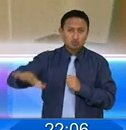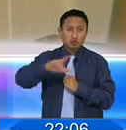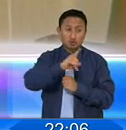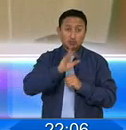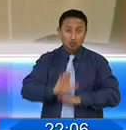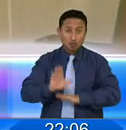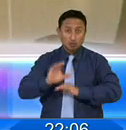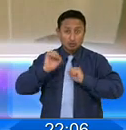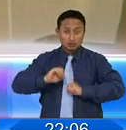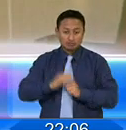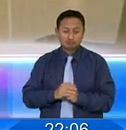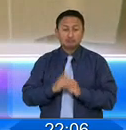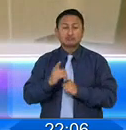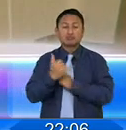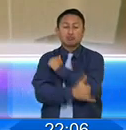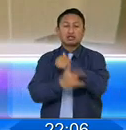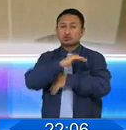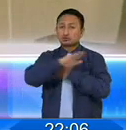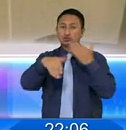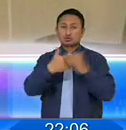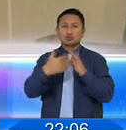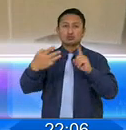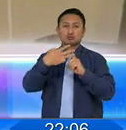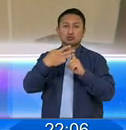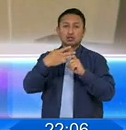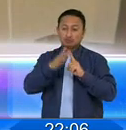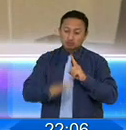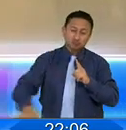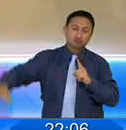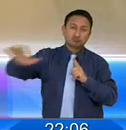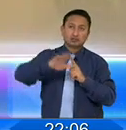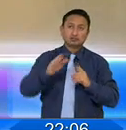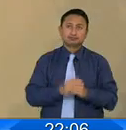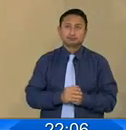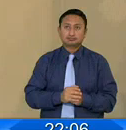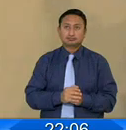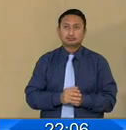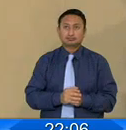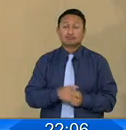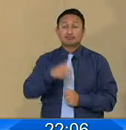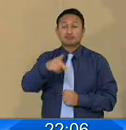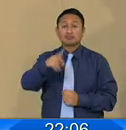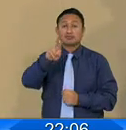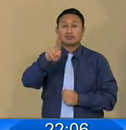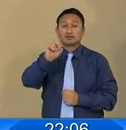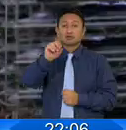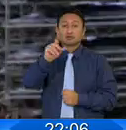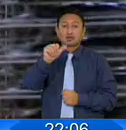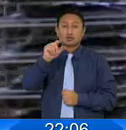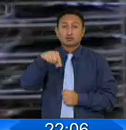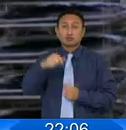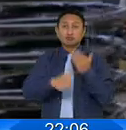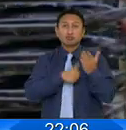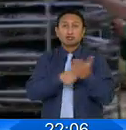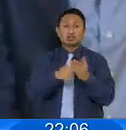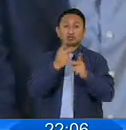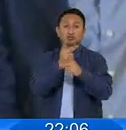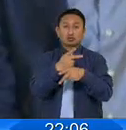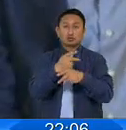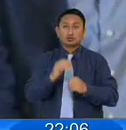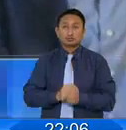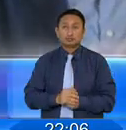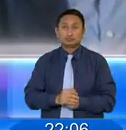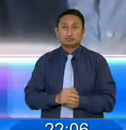compromiso, tendremos a un país interconectado en cada rincón. Julio José Prado será el nuevo ministro de Producción.